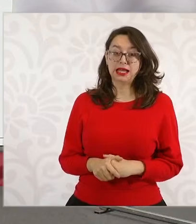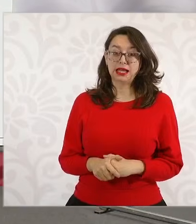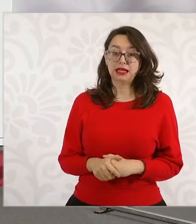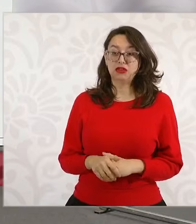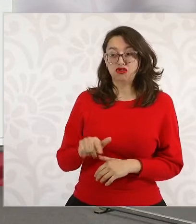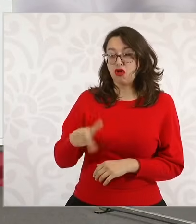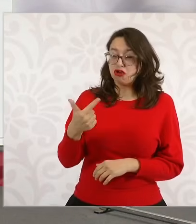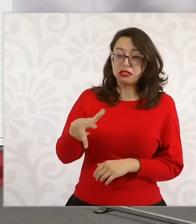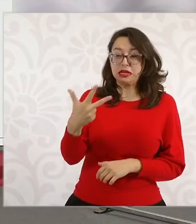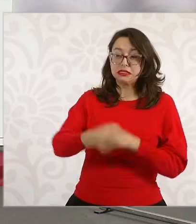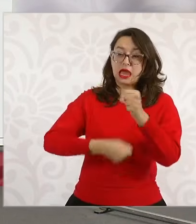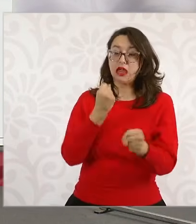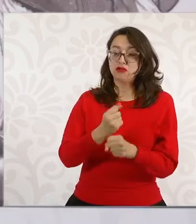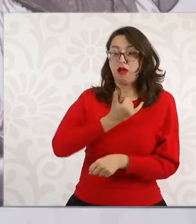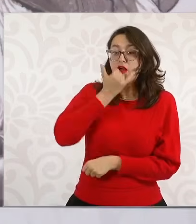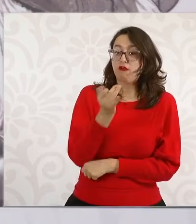13 años.